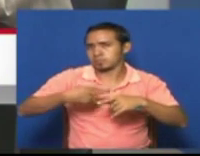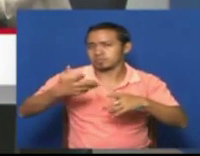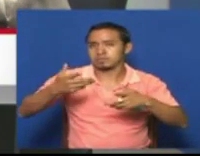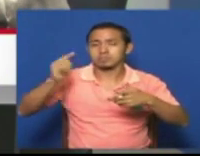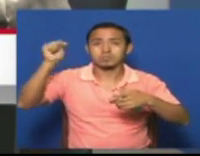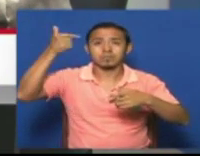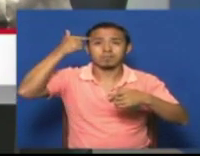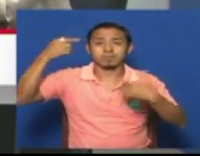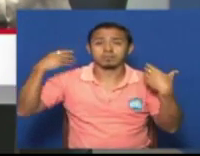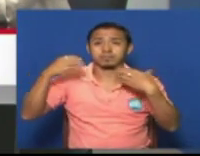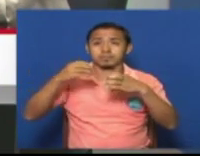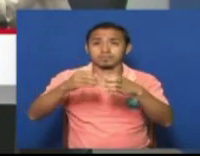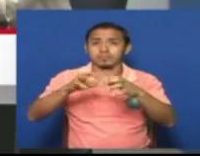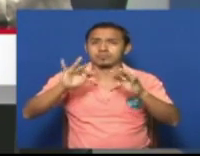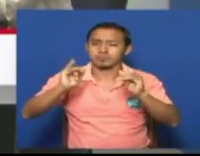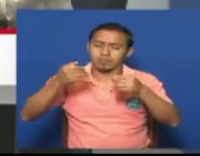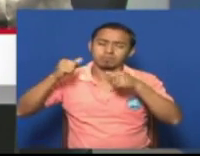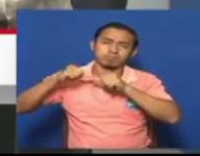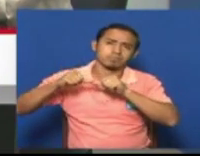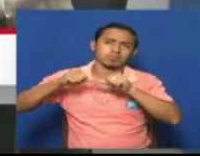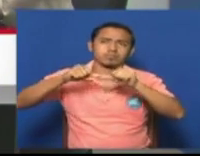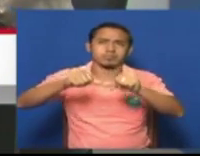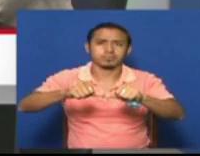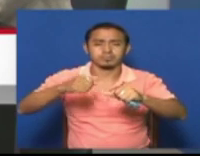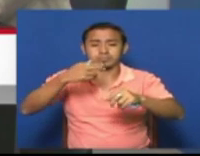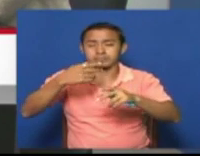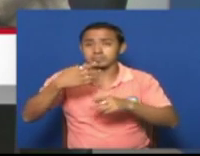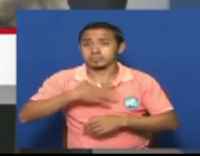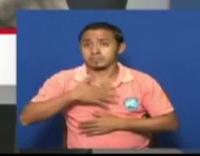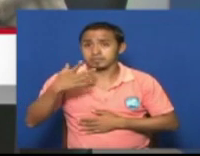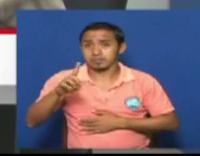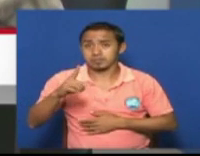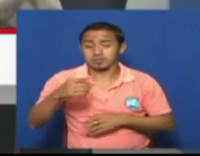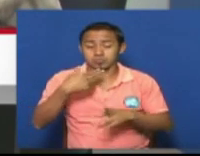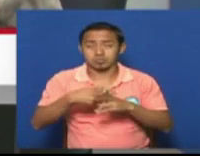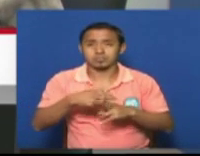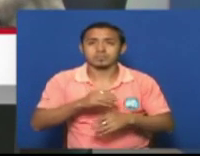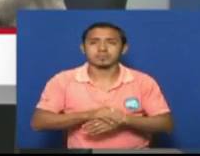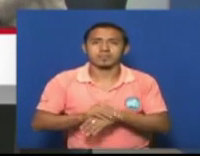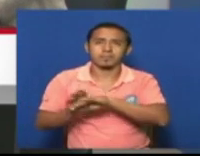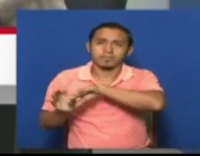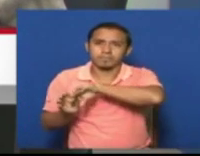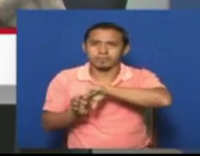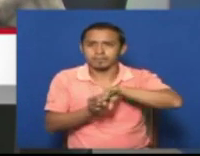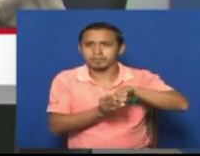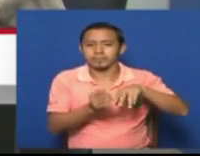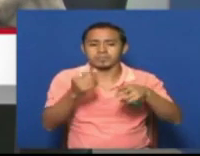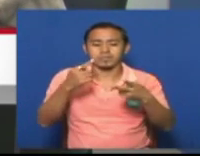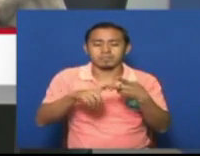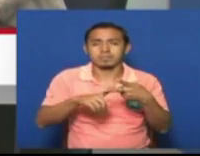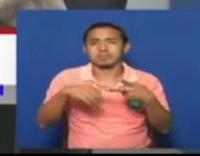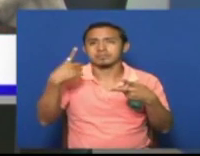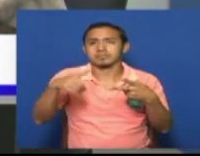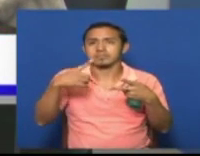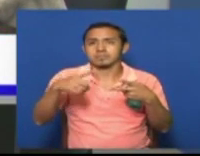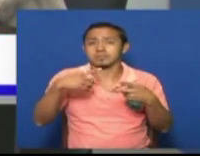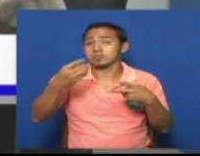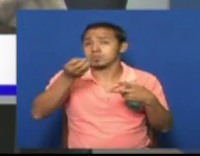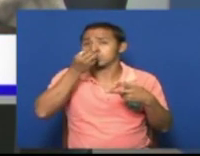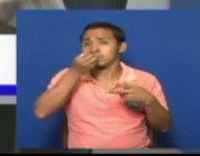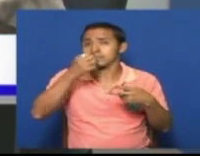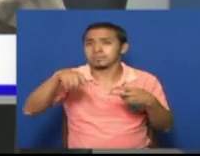hemos avanzado mucho más todavía con el derecho a un hombre el derecho a la seguridad y la soberanía alimentaria en nicaragua